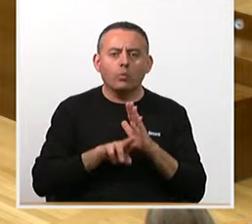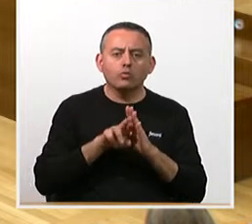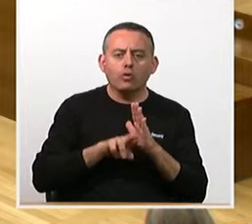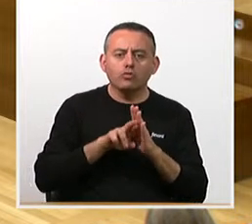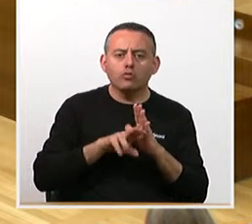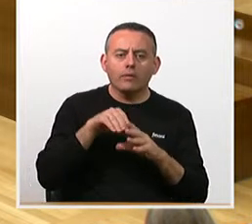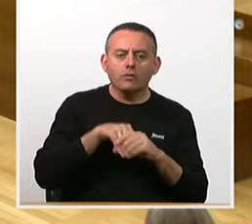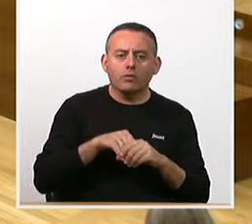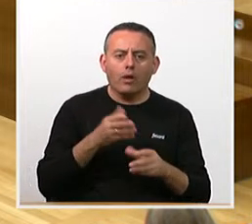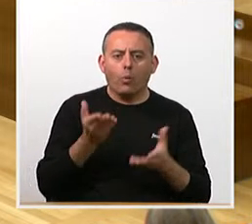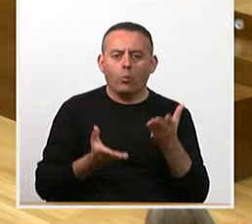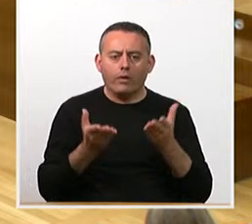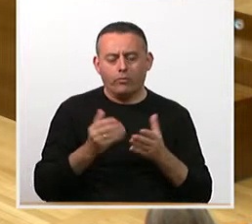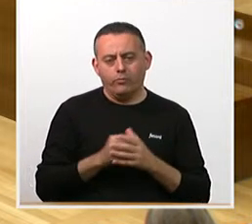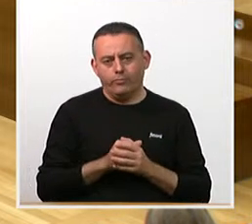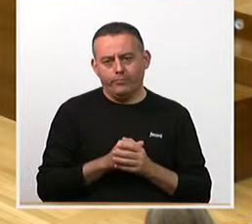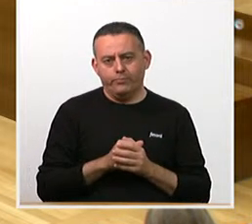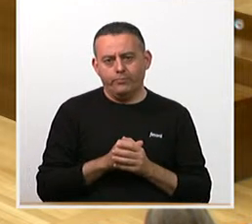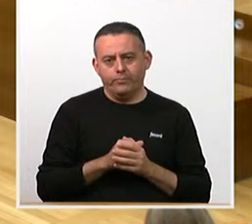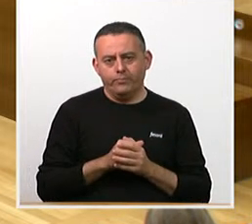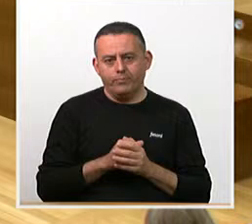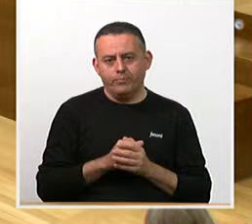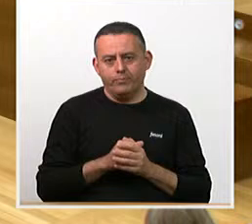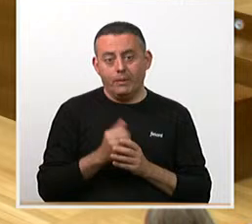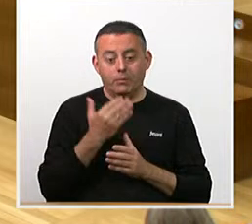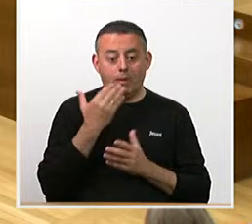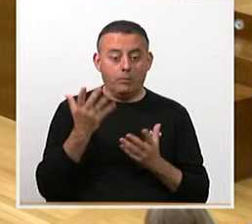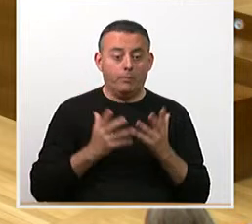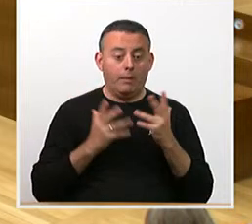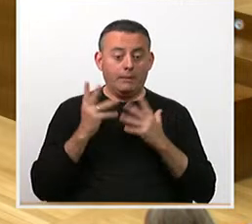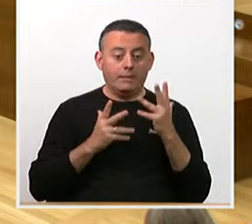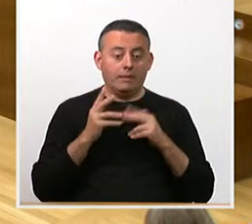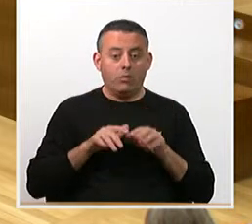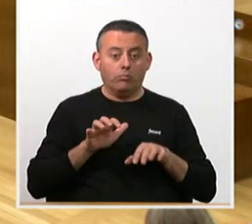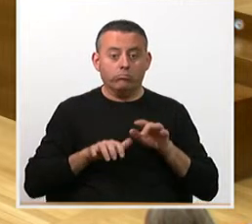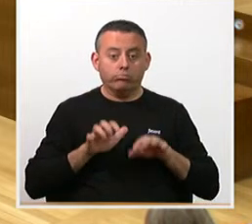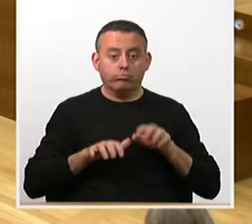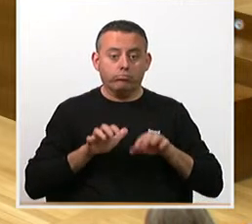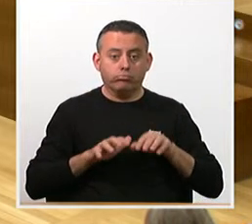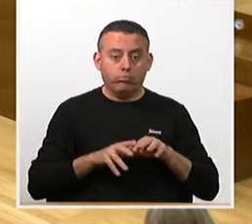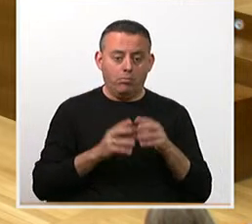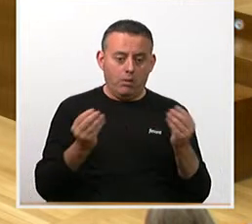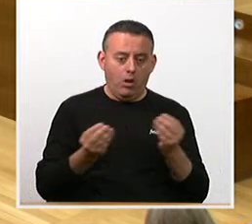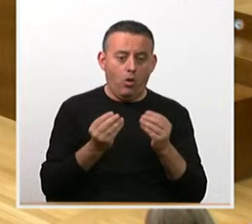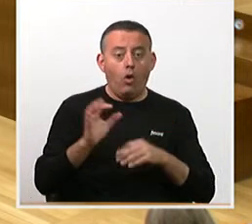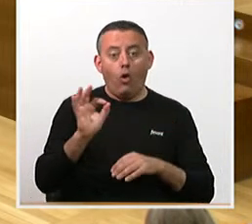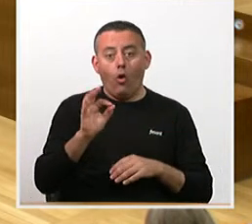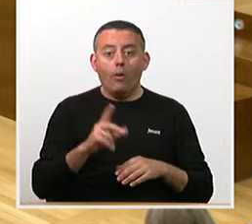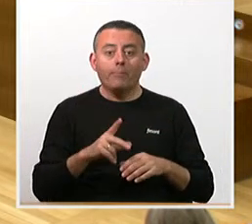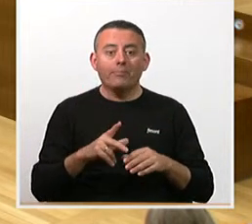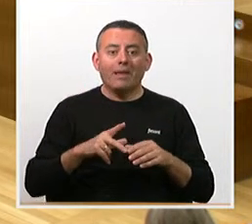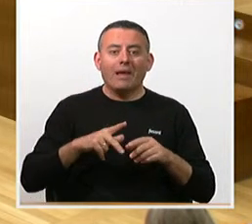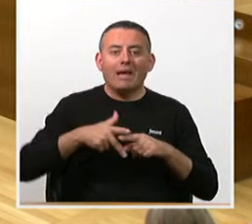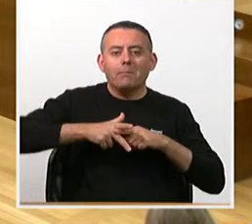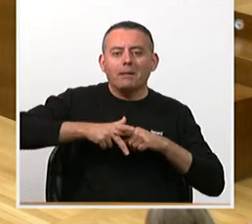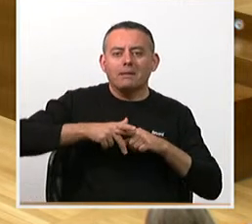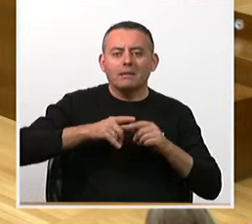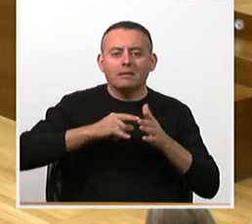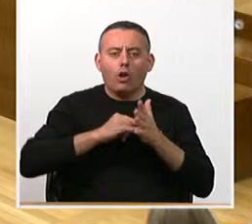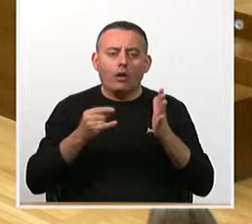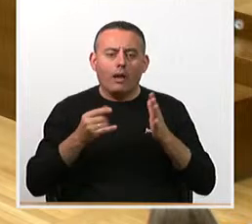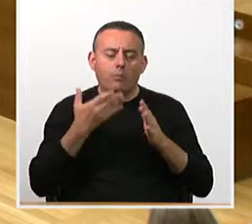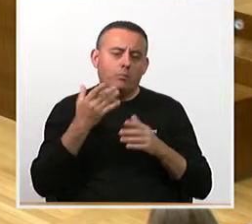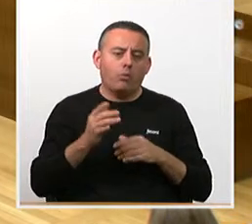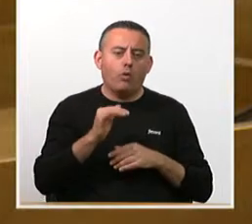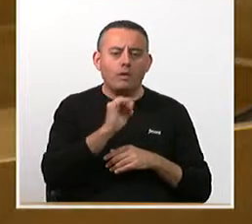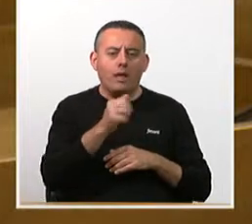judiciales la automatización de tareas administrativas por ejemplo y la utilización de herramientas tecnológicas avanzadas como la Inteligencia